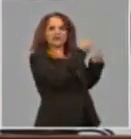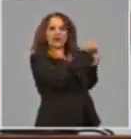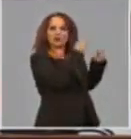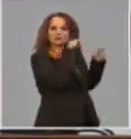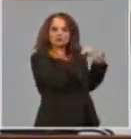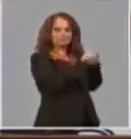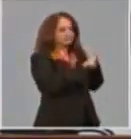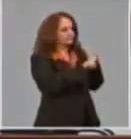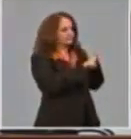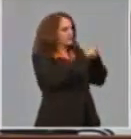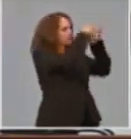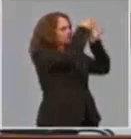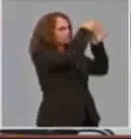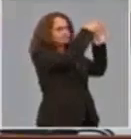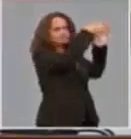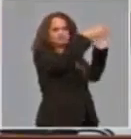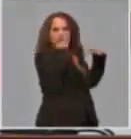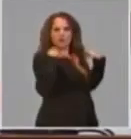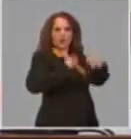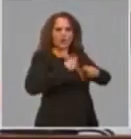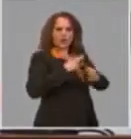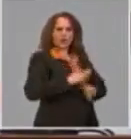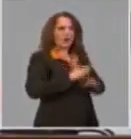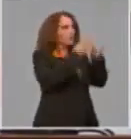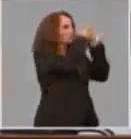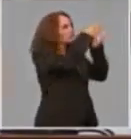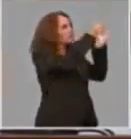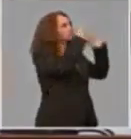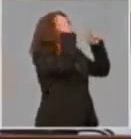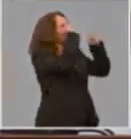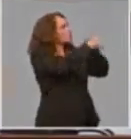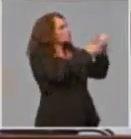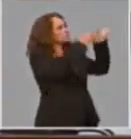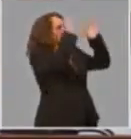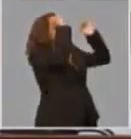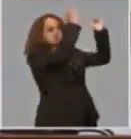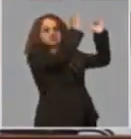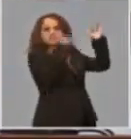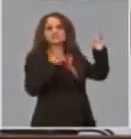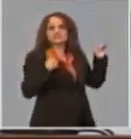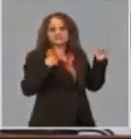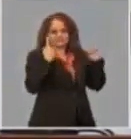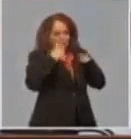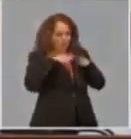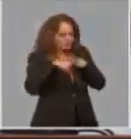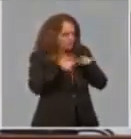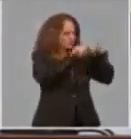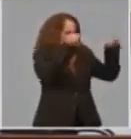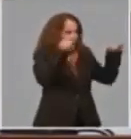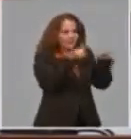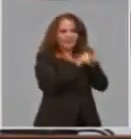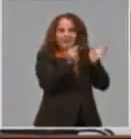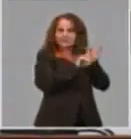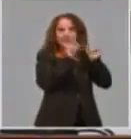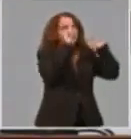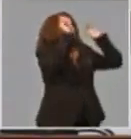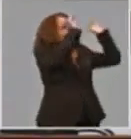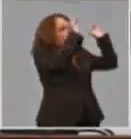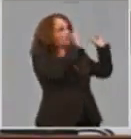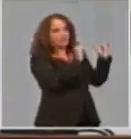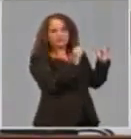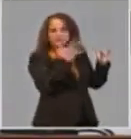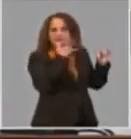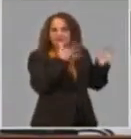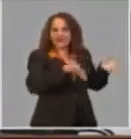para ropas y otras cosas, un piso para electrodomésticos, cada vez que él tiene casi una casa almacén de él, ese lo está haciendo para